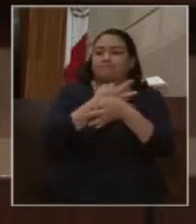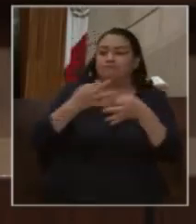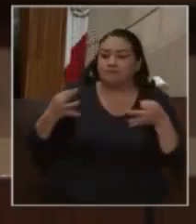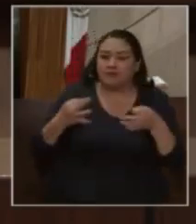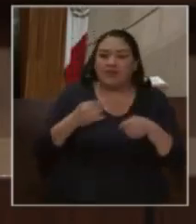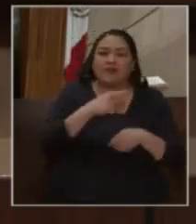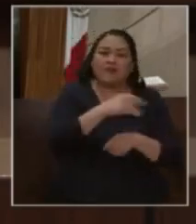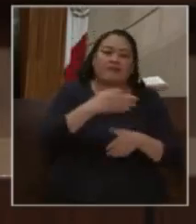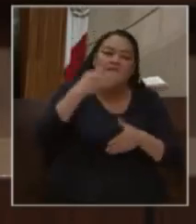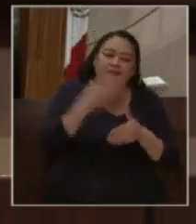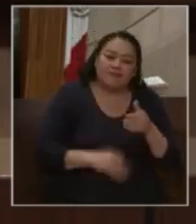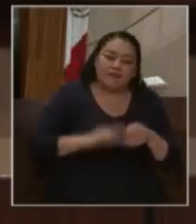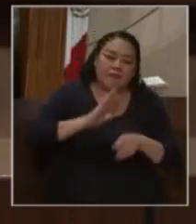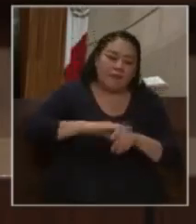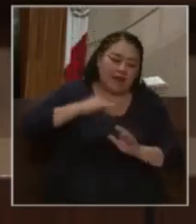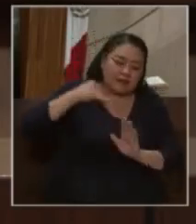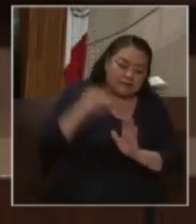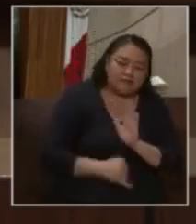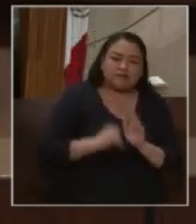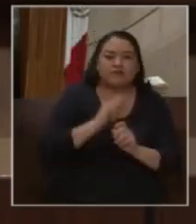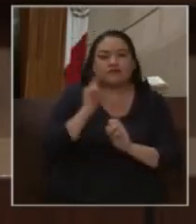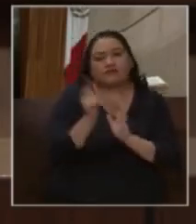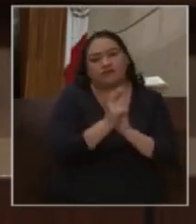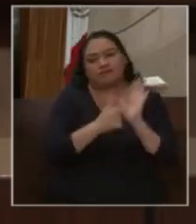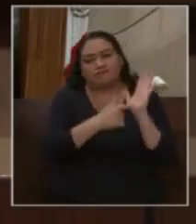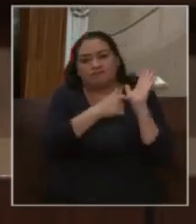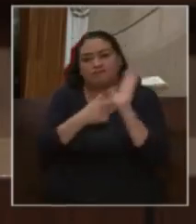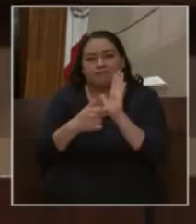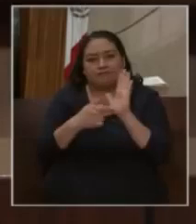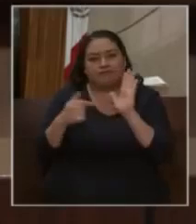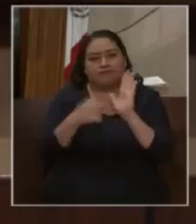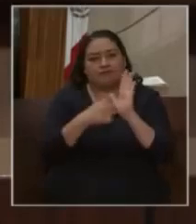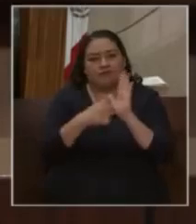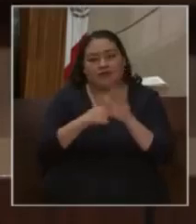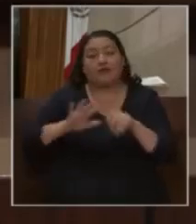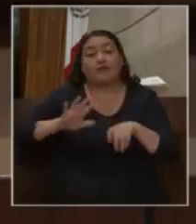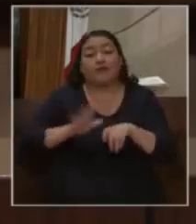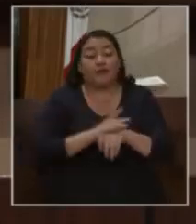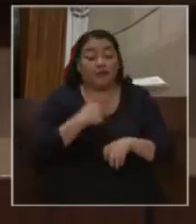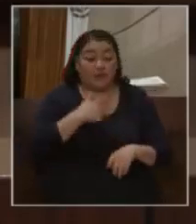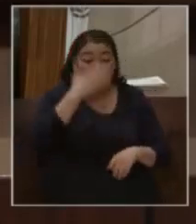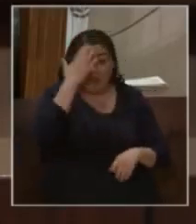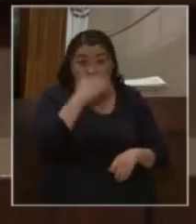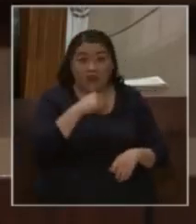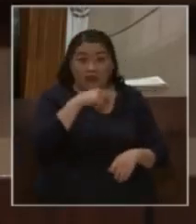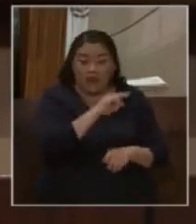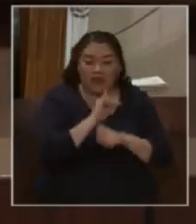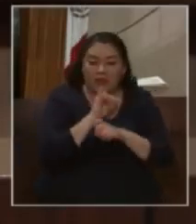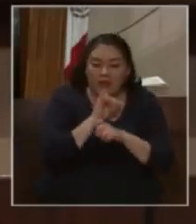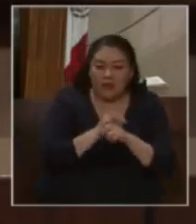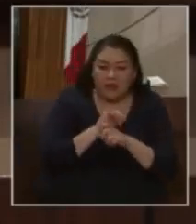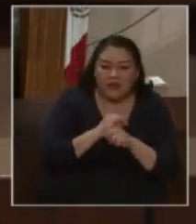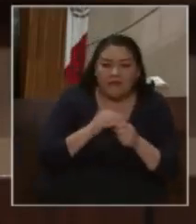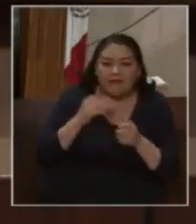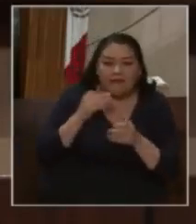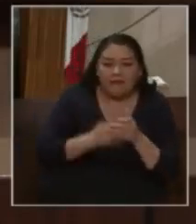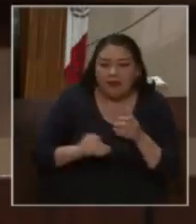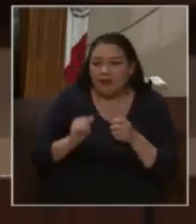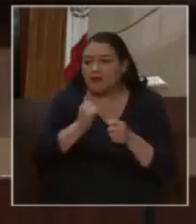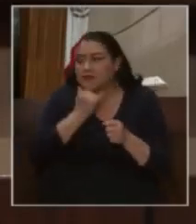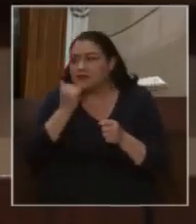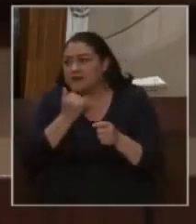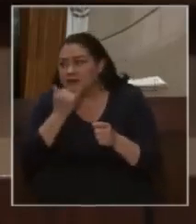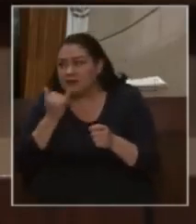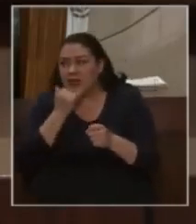deficiente fundamentación y motivación, dado que las omisiones o carencias de la investigación se